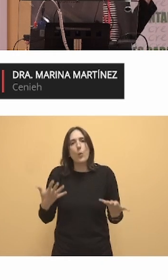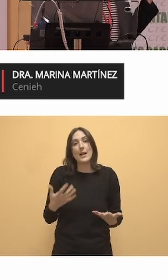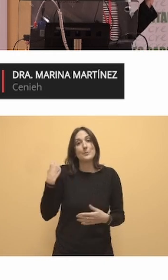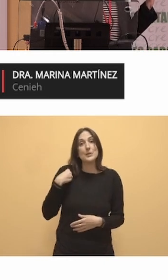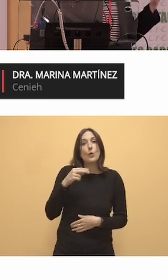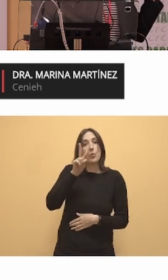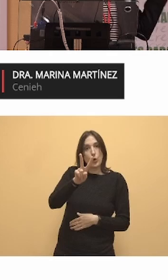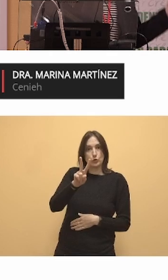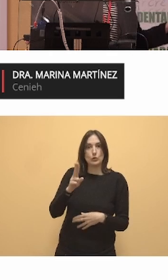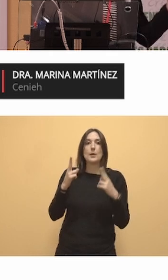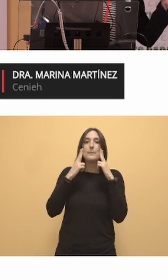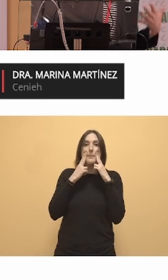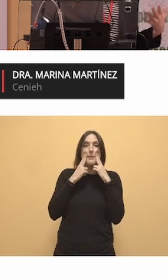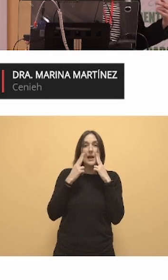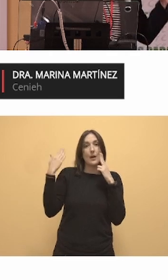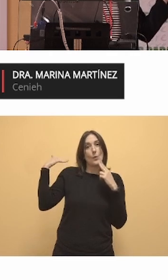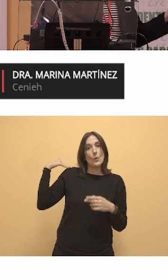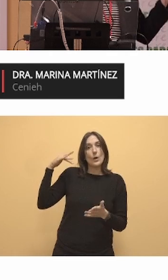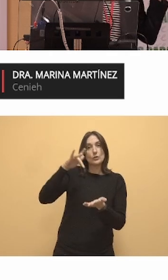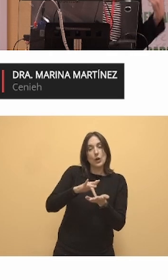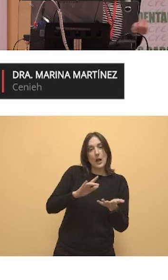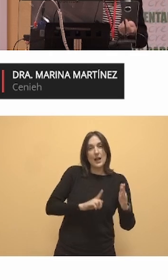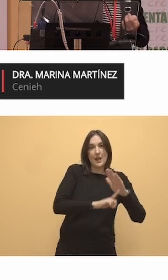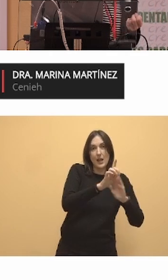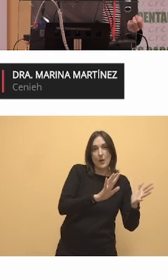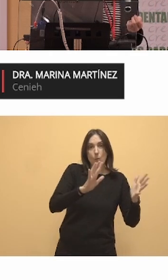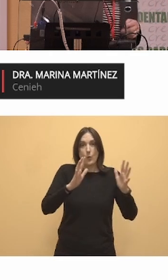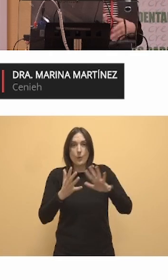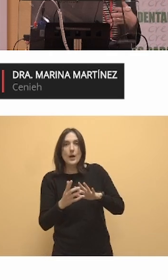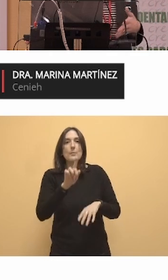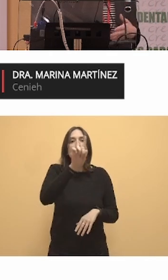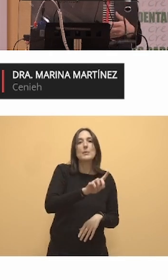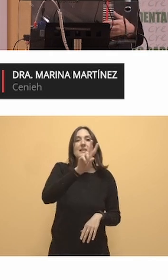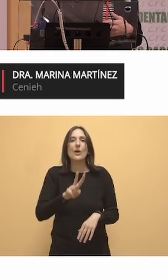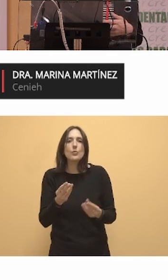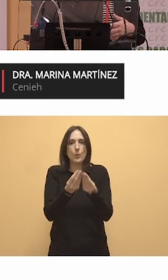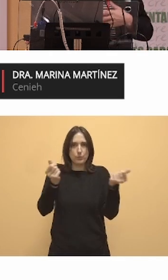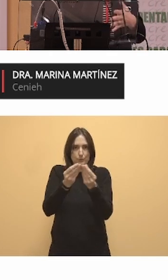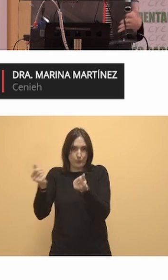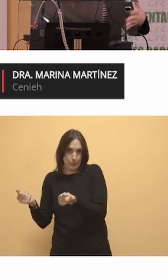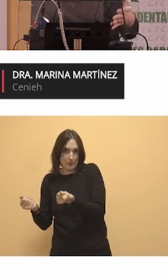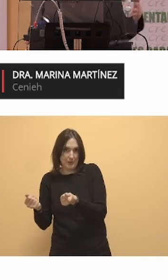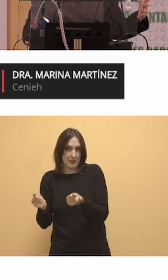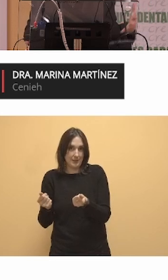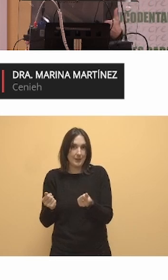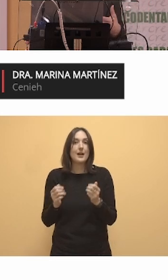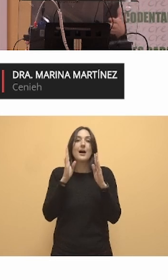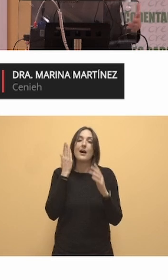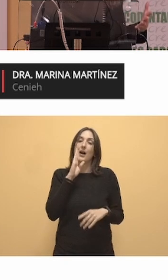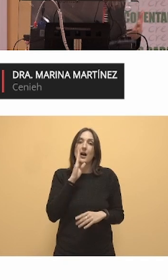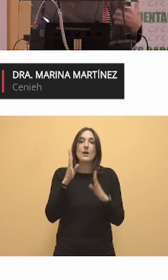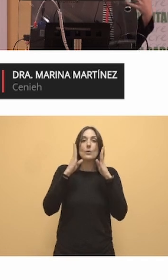2 premolares. Los que perdimos en la evolución fueron el primer y segundo premolar. Por eso a veces, bueno, pues simplemente